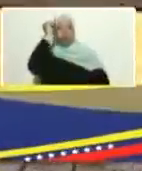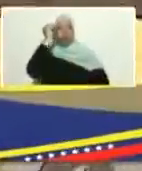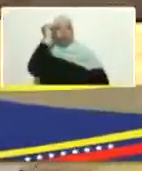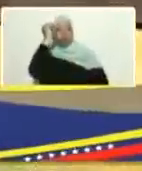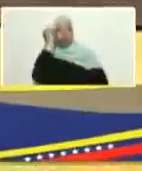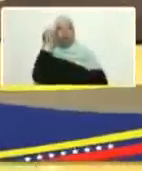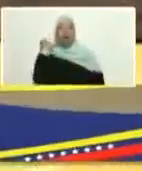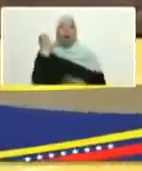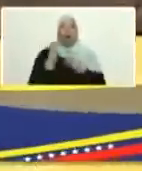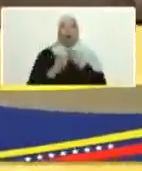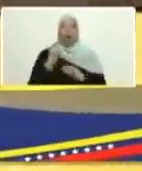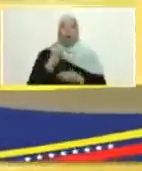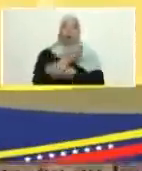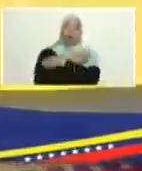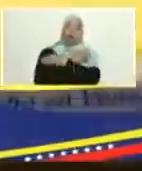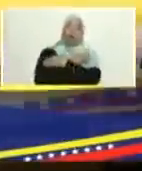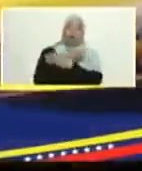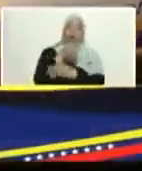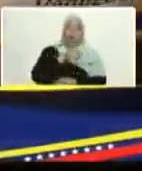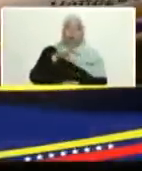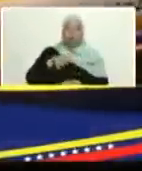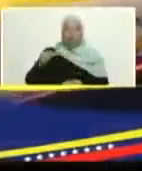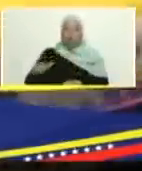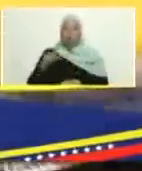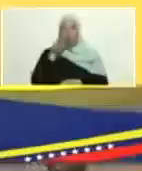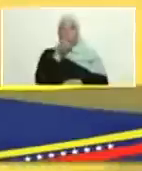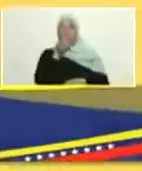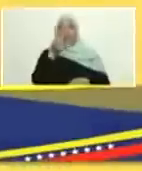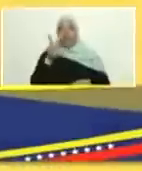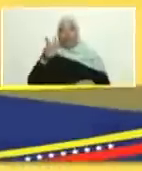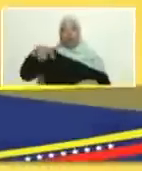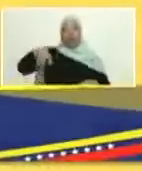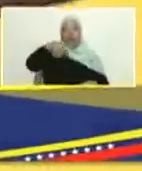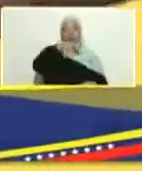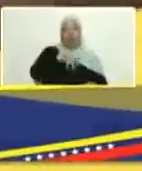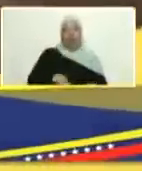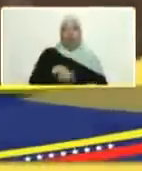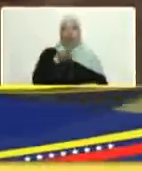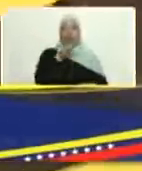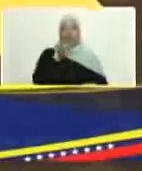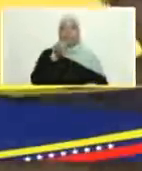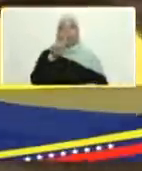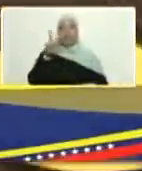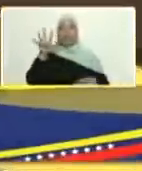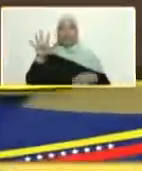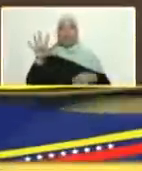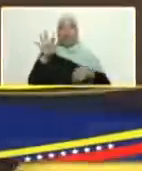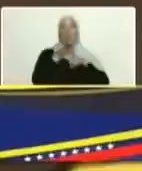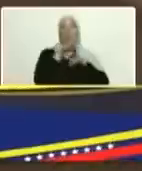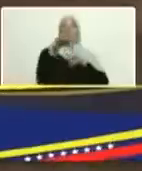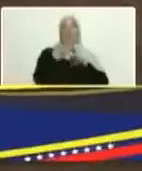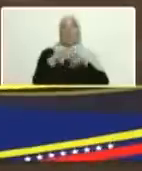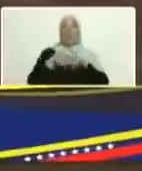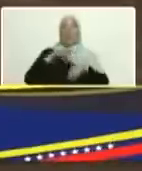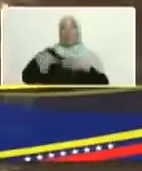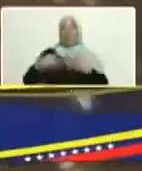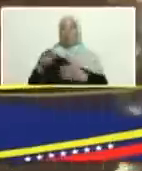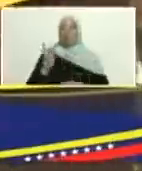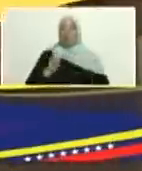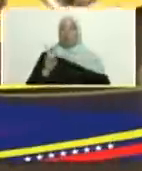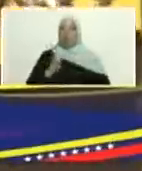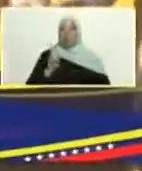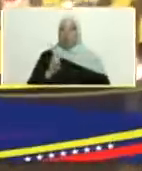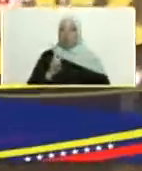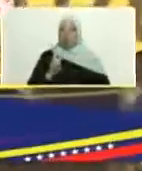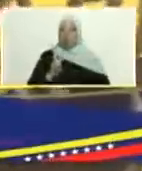a los 335 municipios, a los 23 estados y distrito capital. Necesitamos